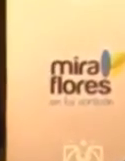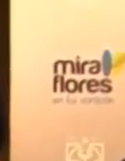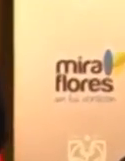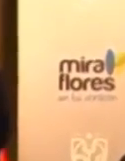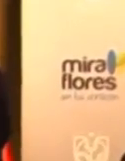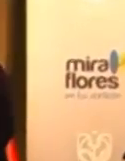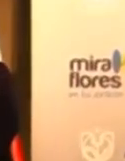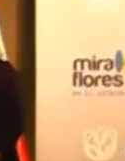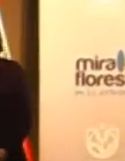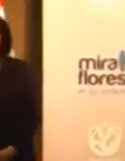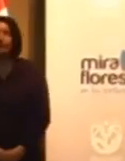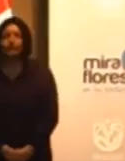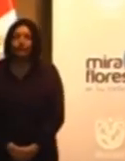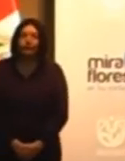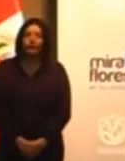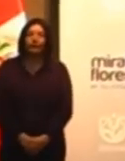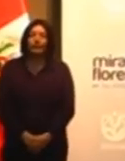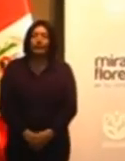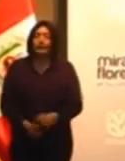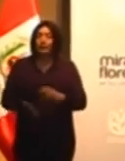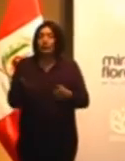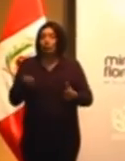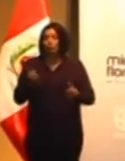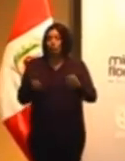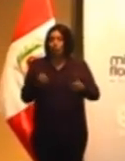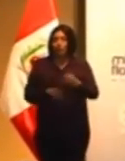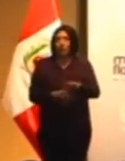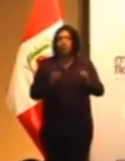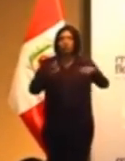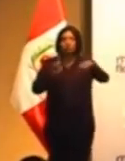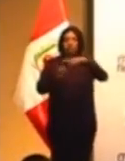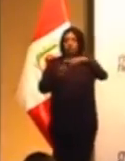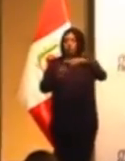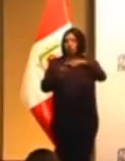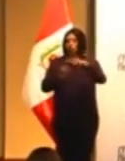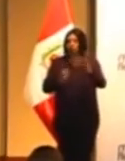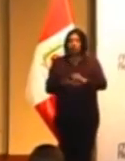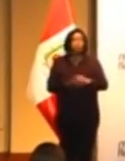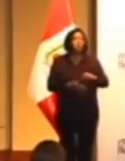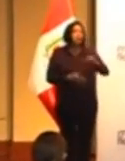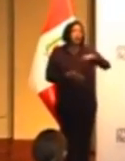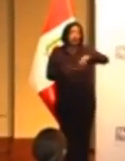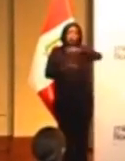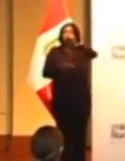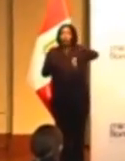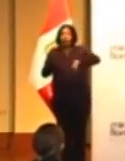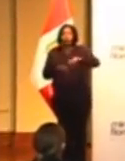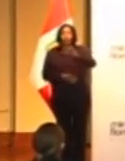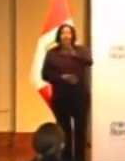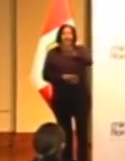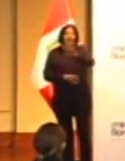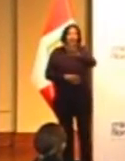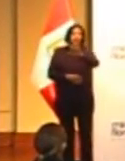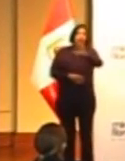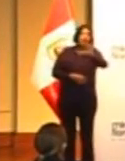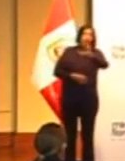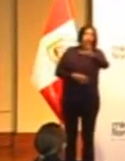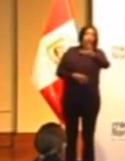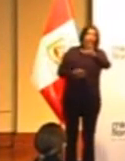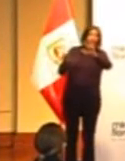cosas positivas que tiene este espacio? Según el contrato son 573